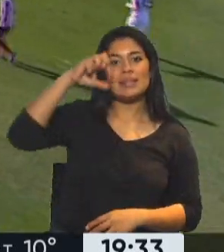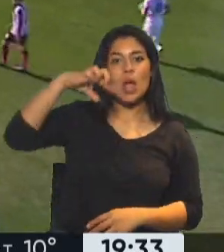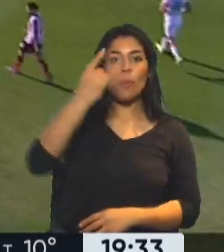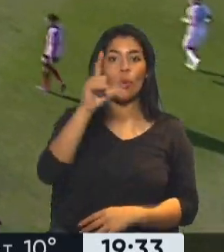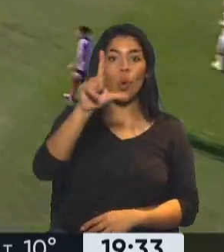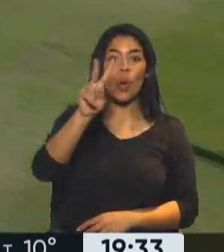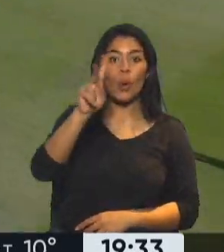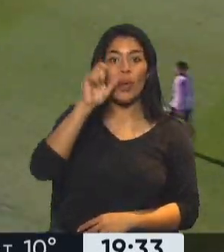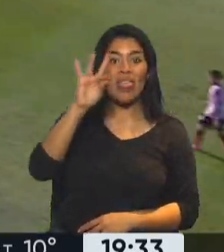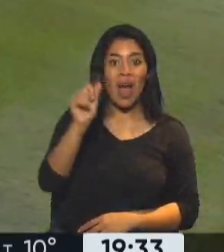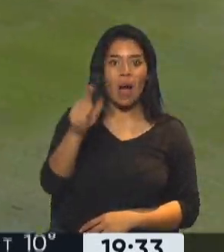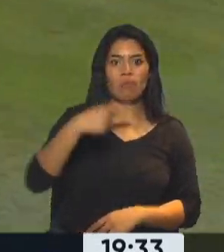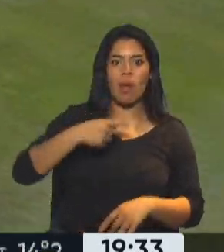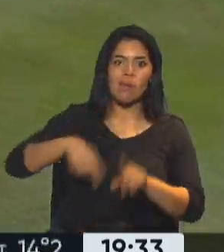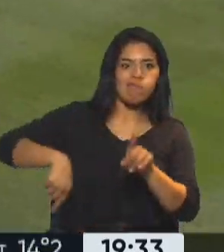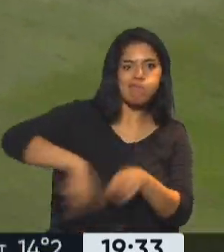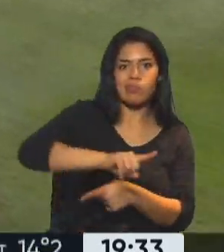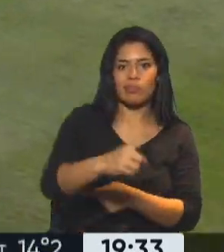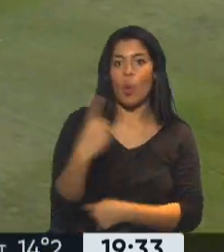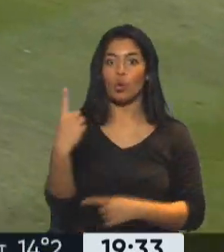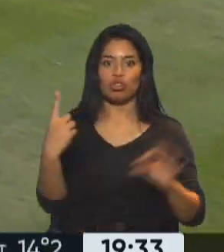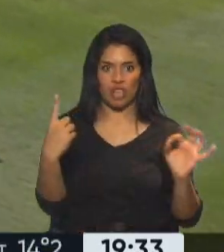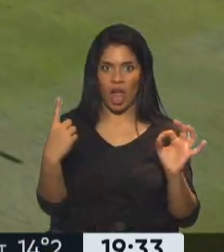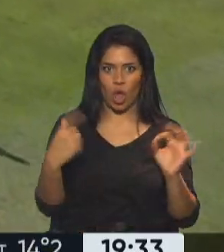definió allí para poner el 1-0 abajo.